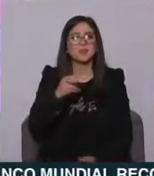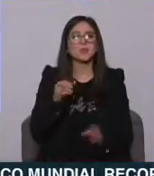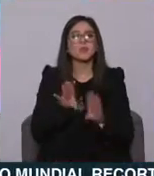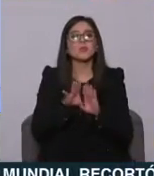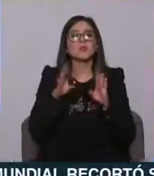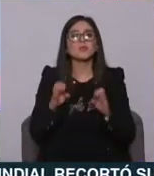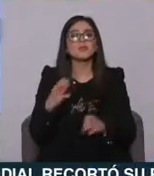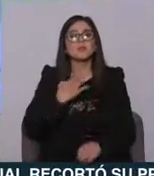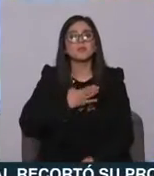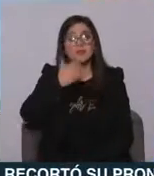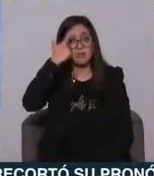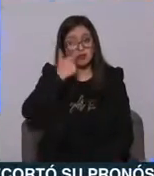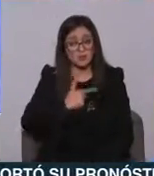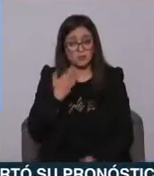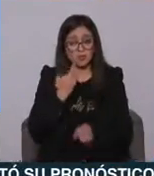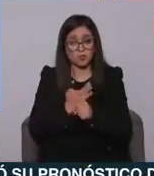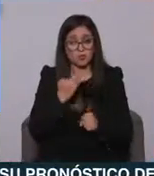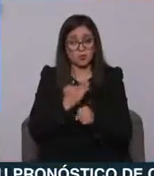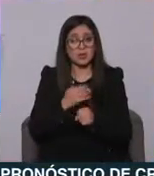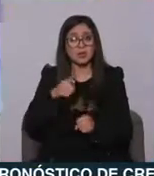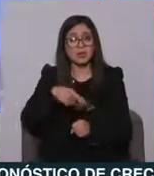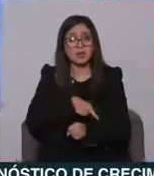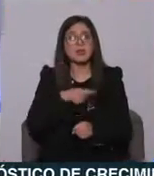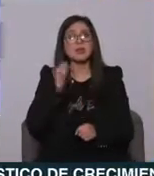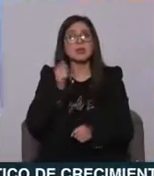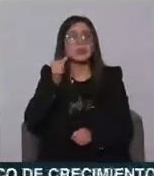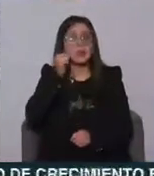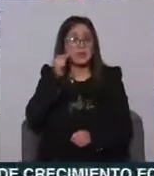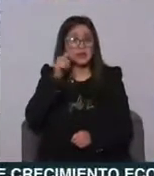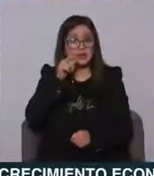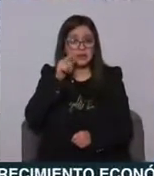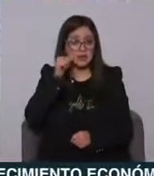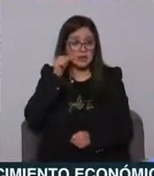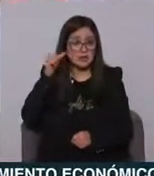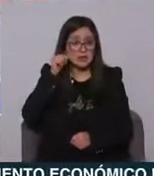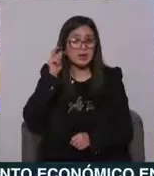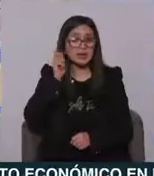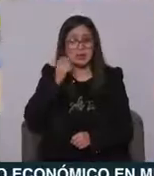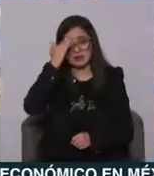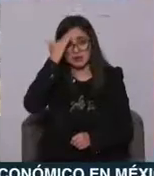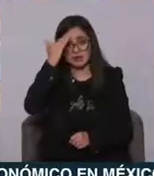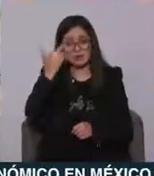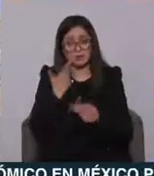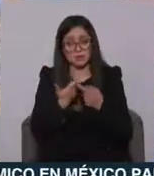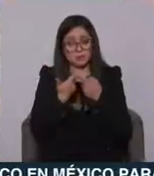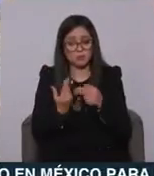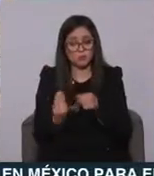Buenas noches. Bueno, hoy en este segundo de la serie, ayer hay que recordar que en los tiempos extras,